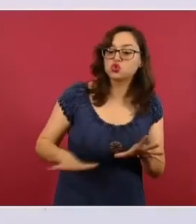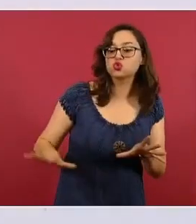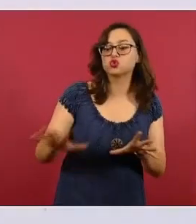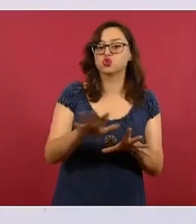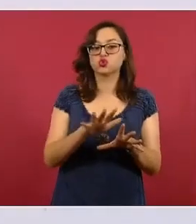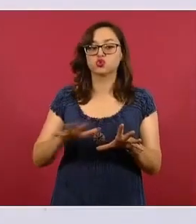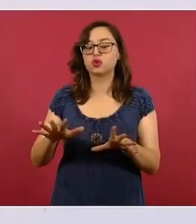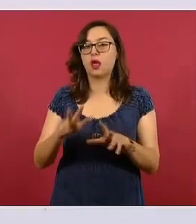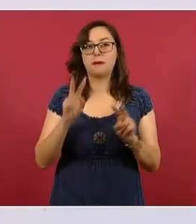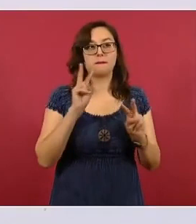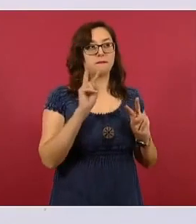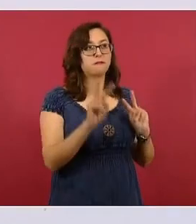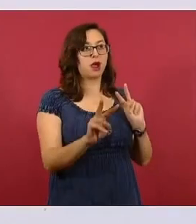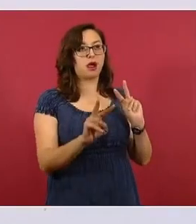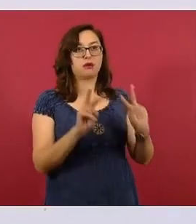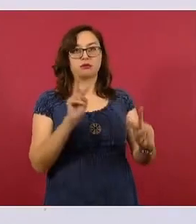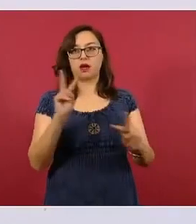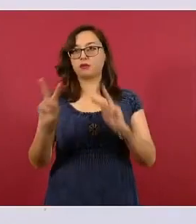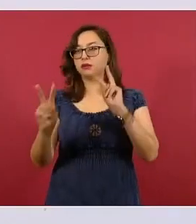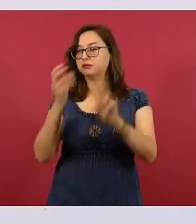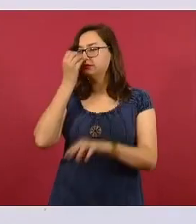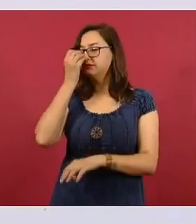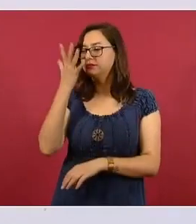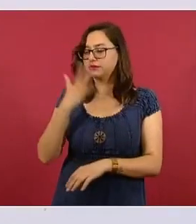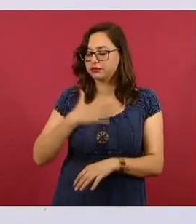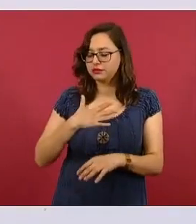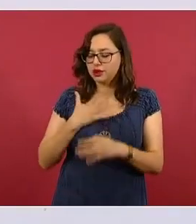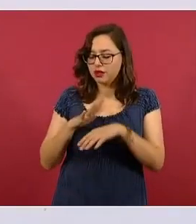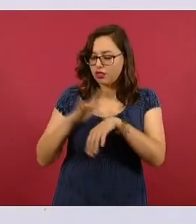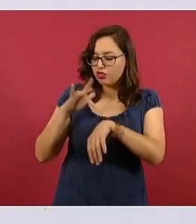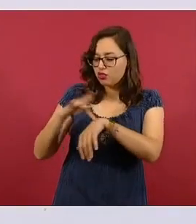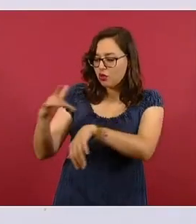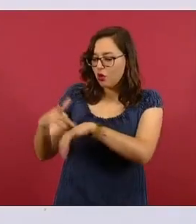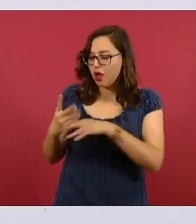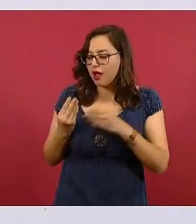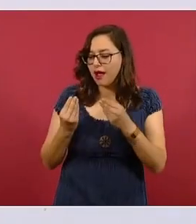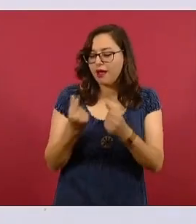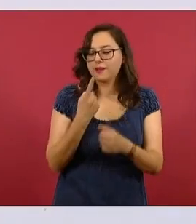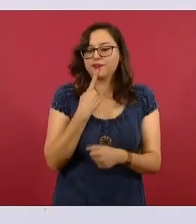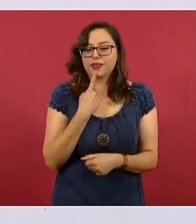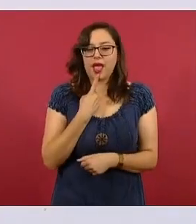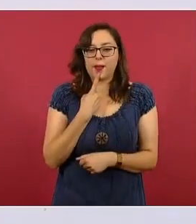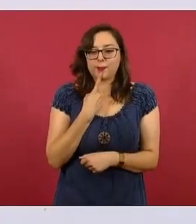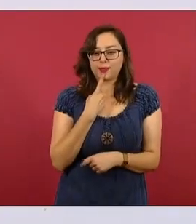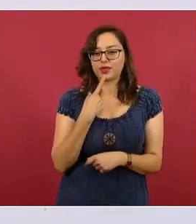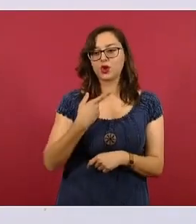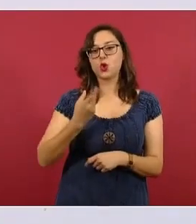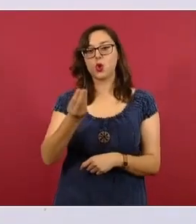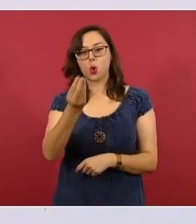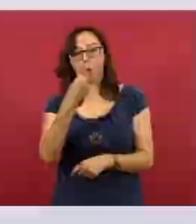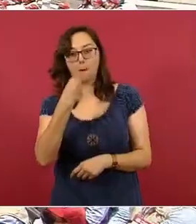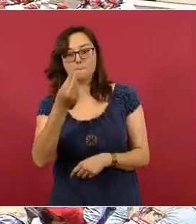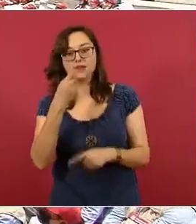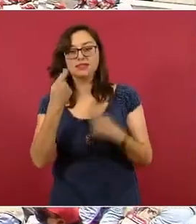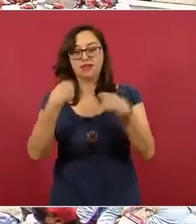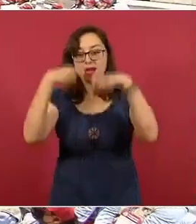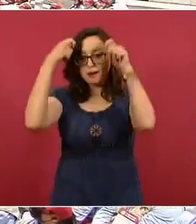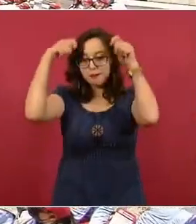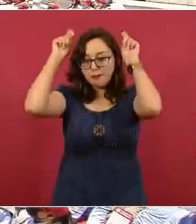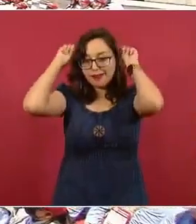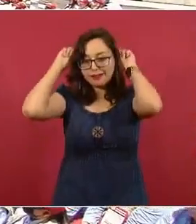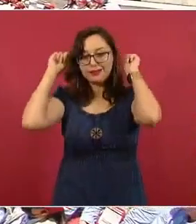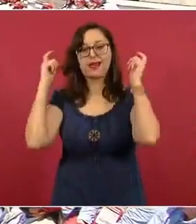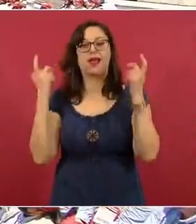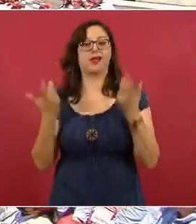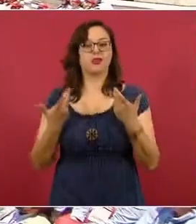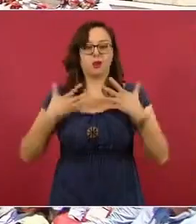de paisajes, olores, texturas y sabores, variedad de guisos, peinados e indumentarias,